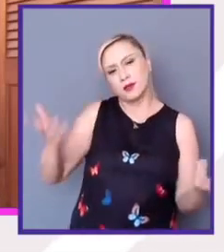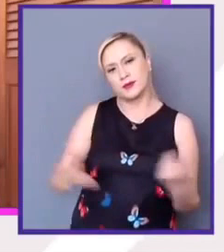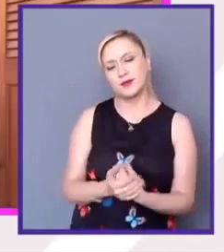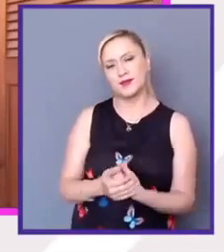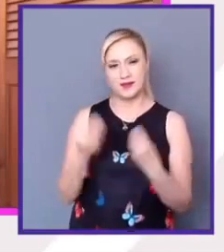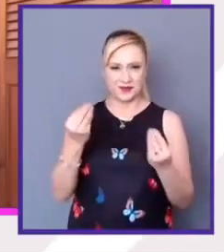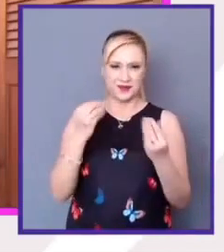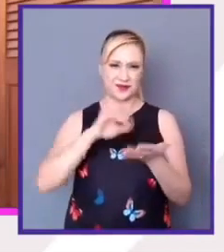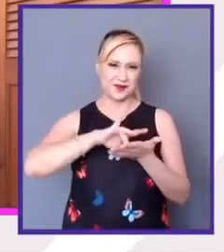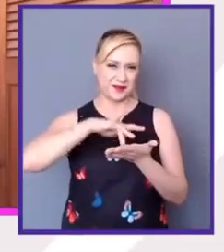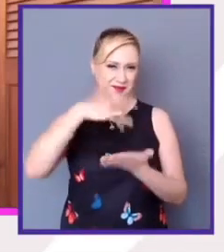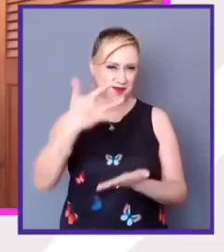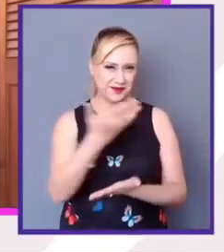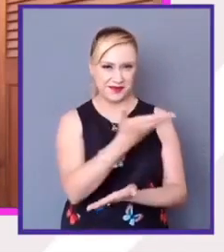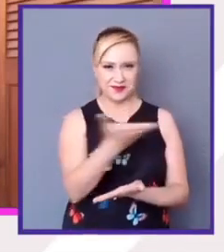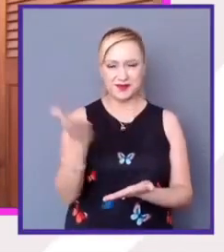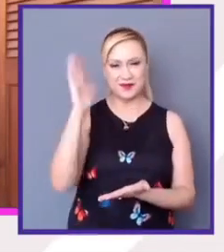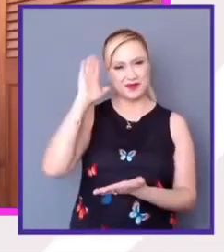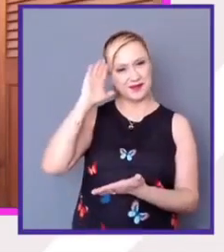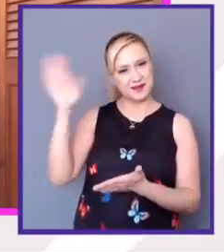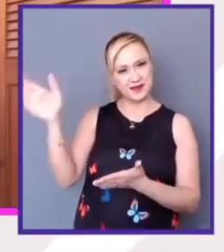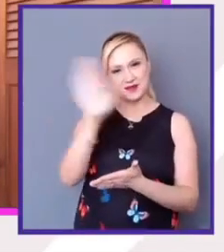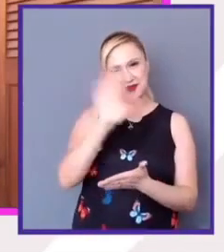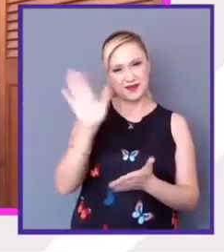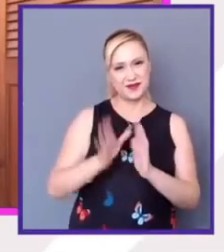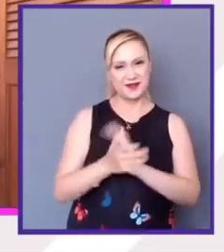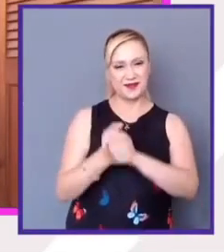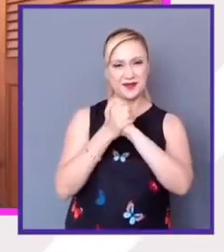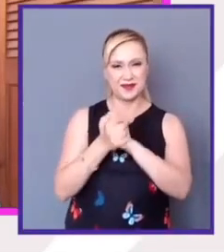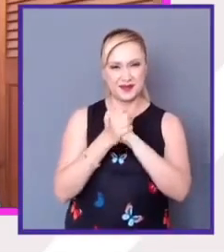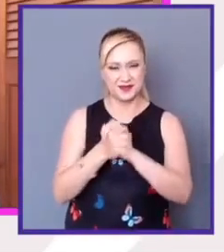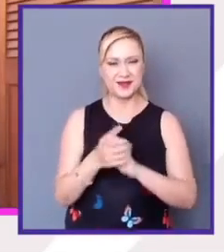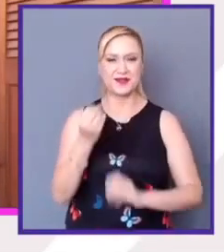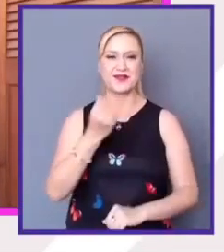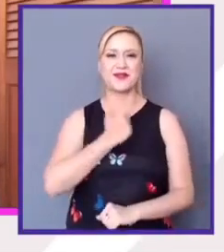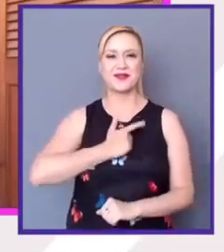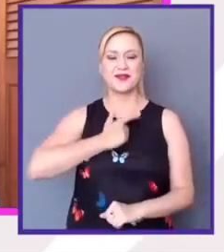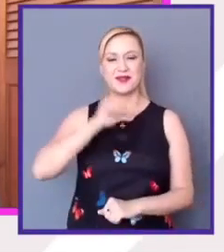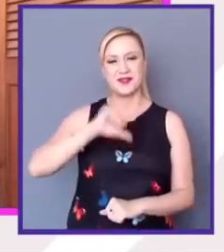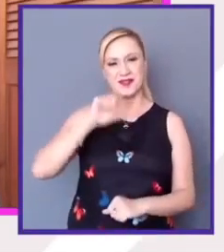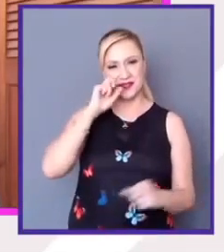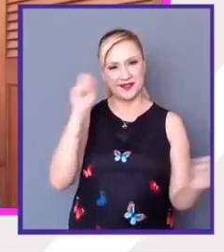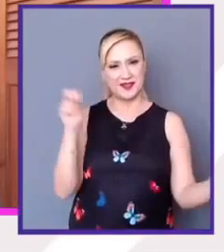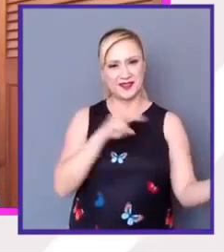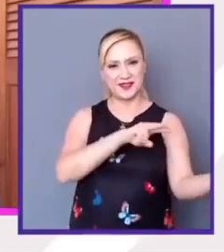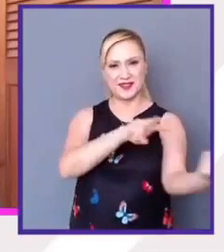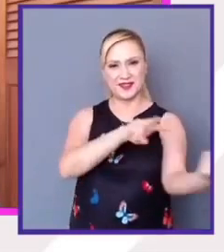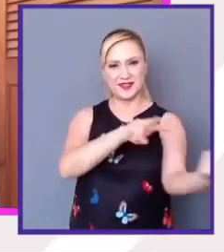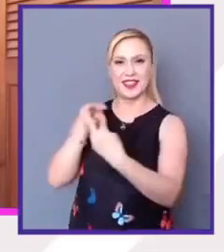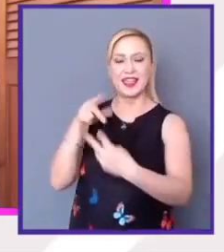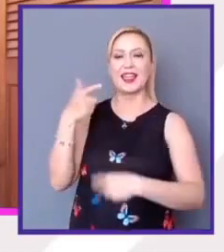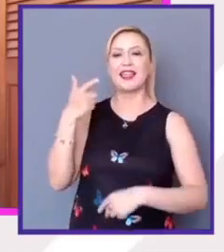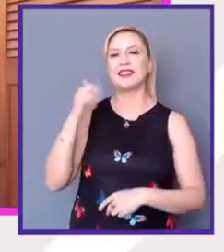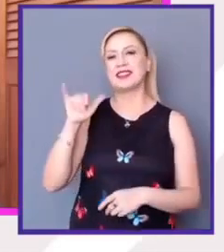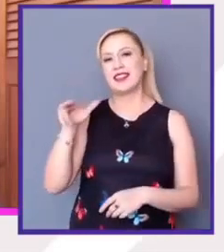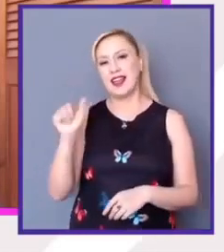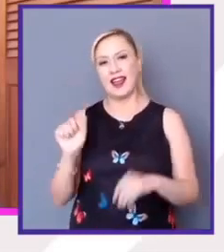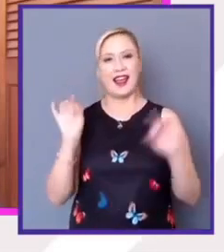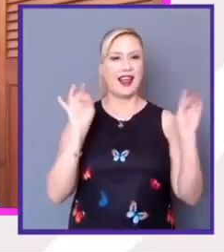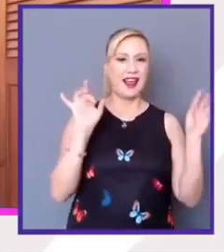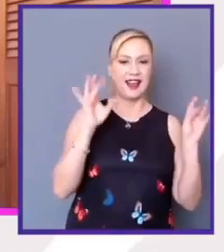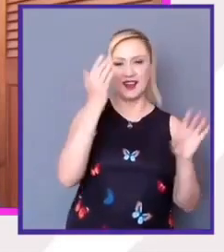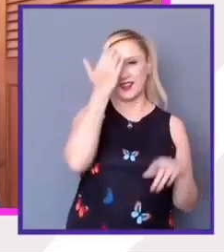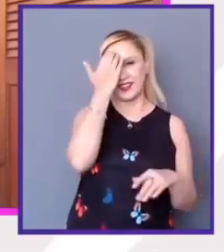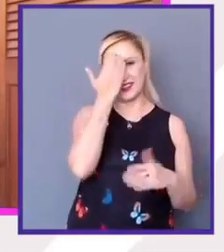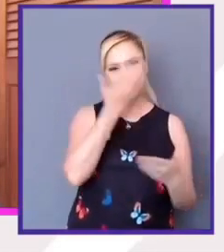gracias, Armando. Hola a todos, todes. Es un gusto para mí acompañarles. A Gina, a Ángeles, un gusto conocerte por este